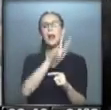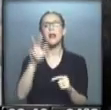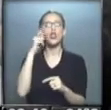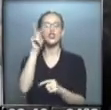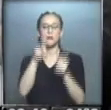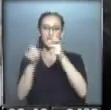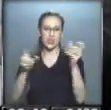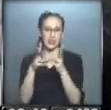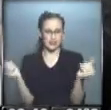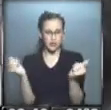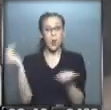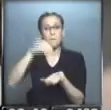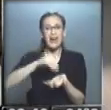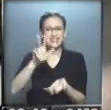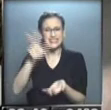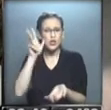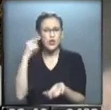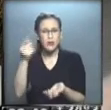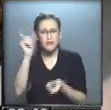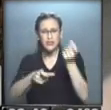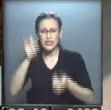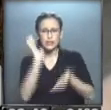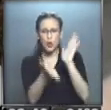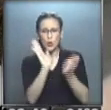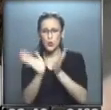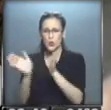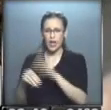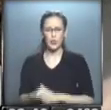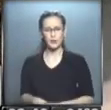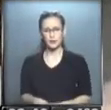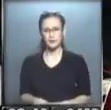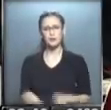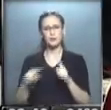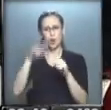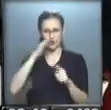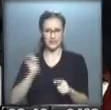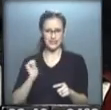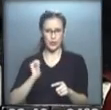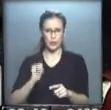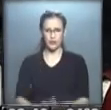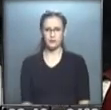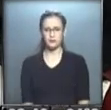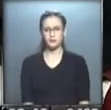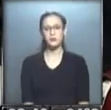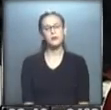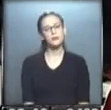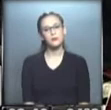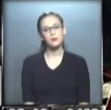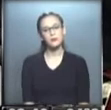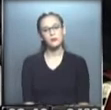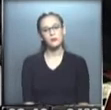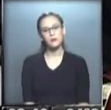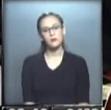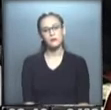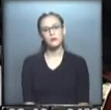y más de 38.000 torturados que dejó la dictadura de Augusto Pinochet. La gran tarea ahora es hacer lo que